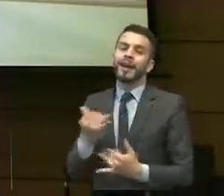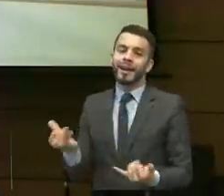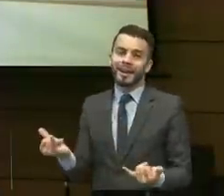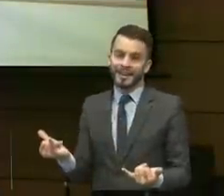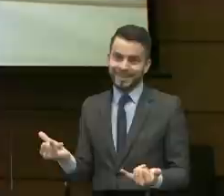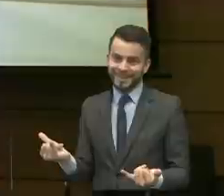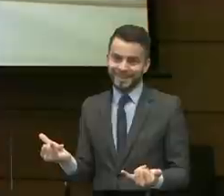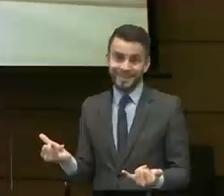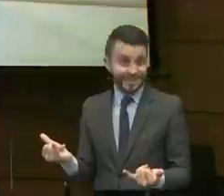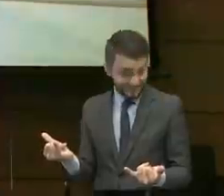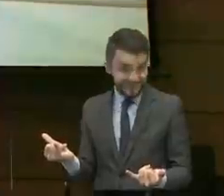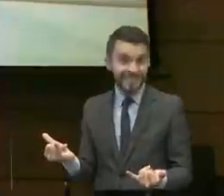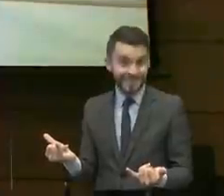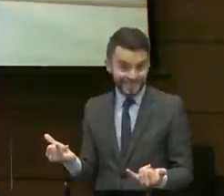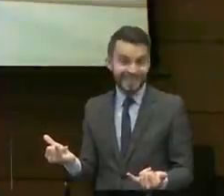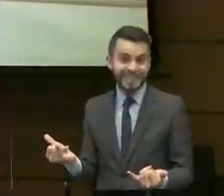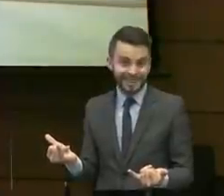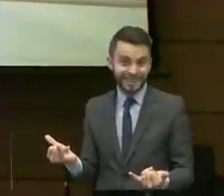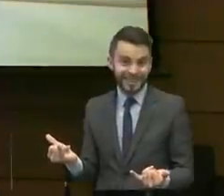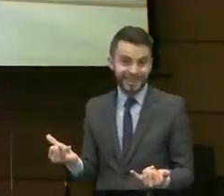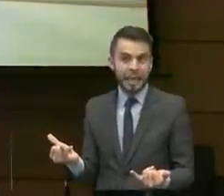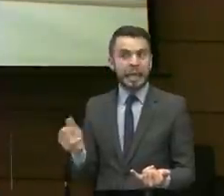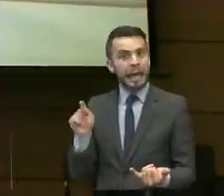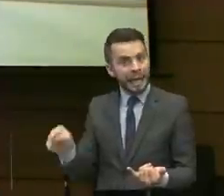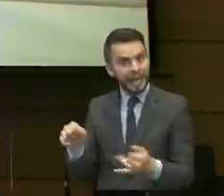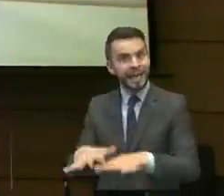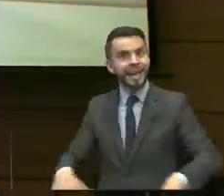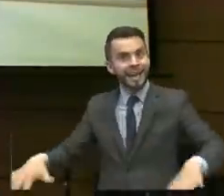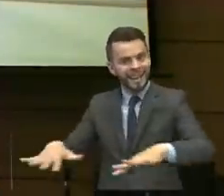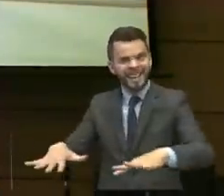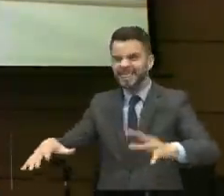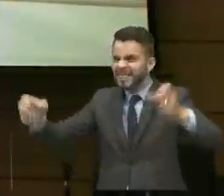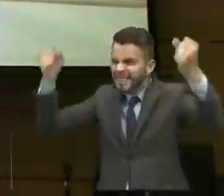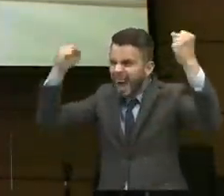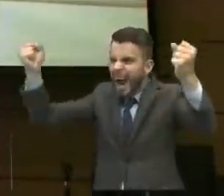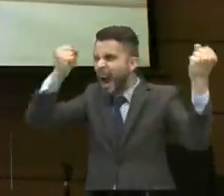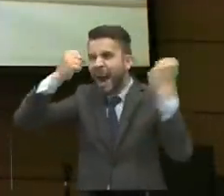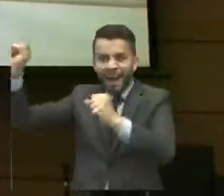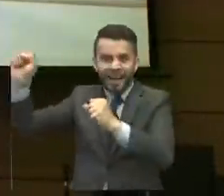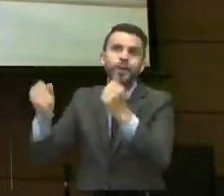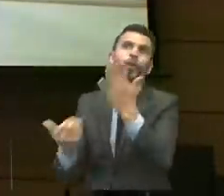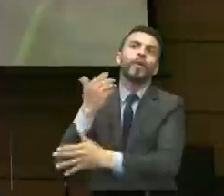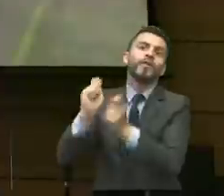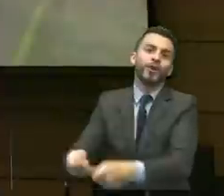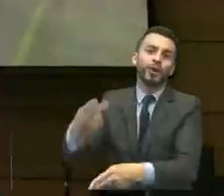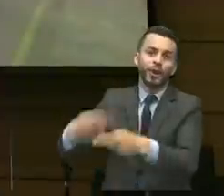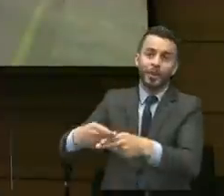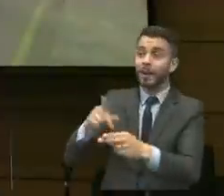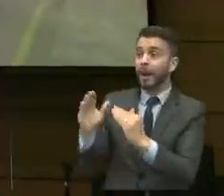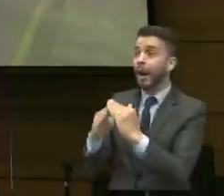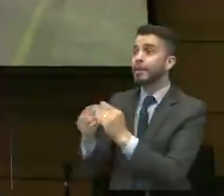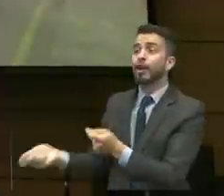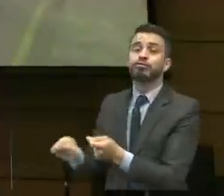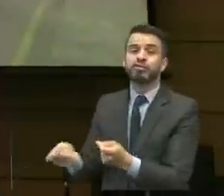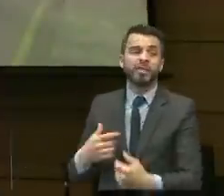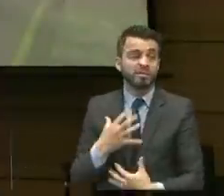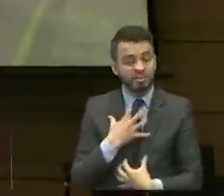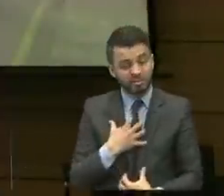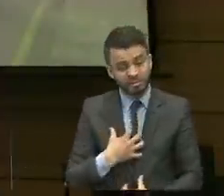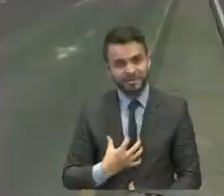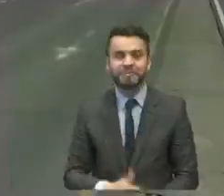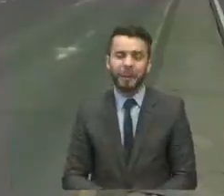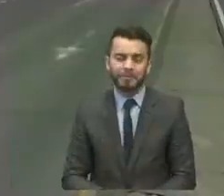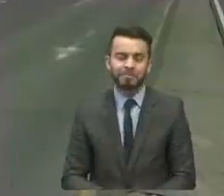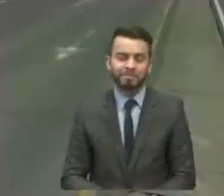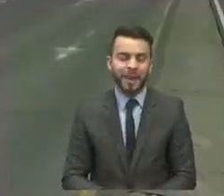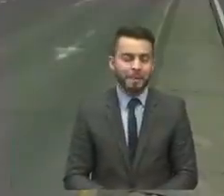¿Eh? Algo en lo que vamos a compensar a los vecinos de la nueva Plaza de la Revolución. Muy bien, sigamos. Ahora llegamos a la